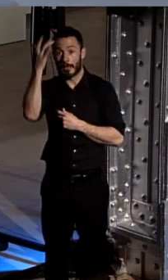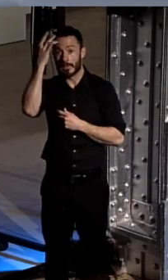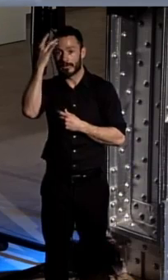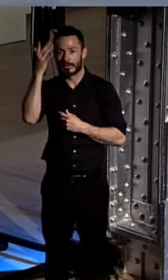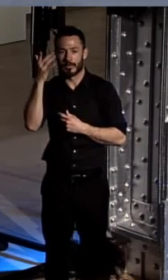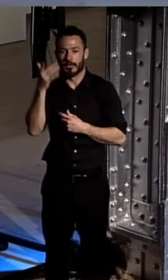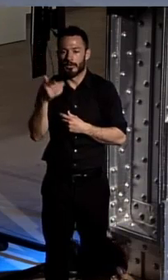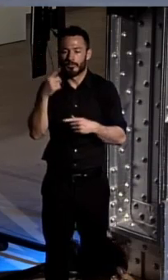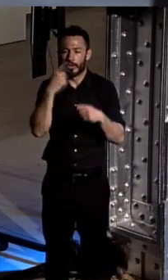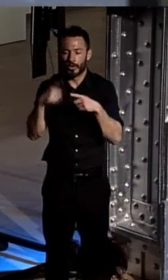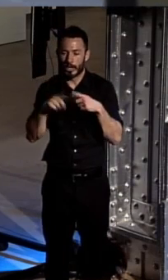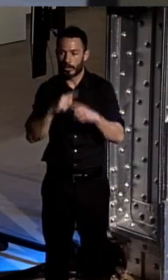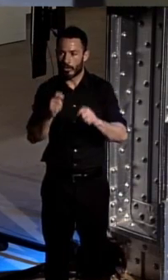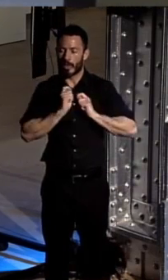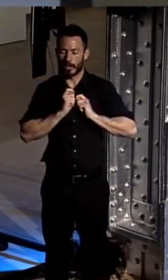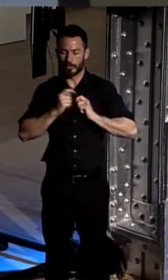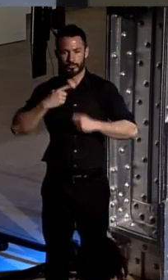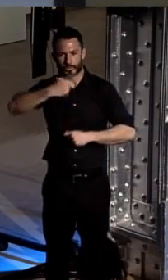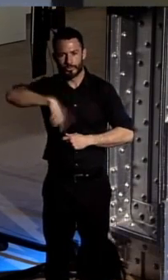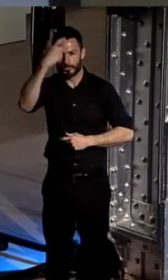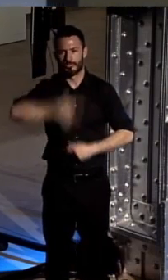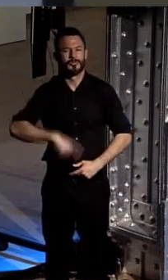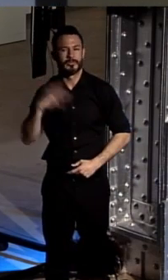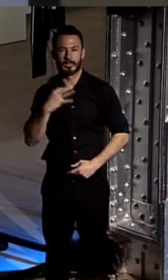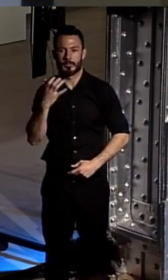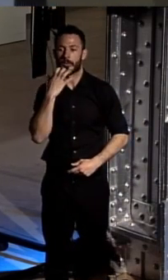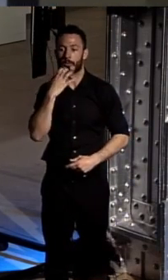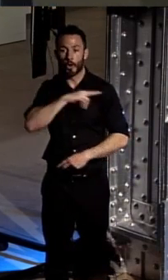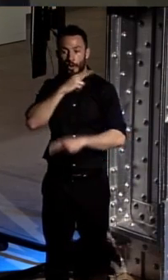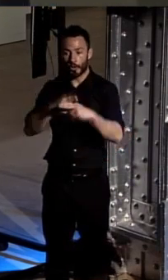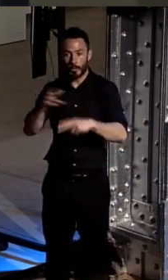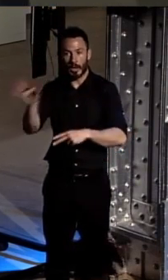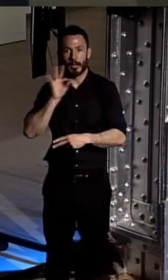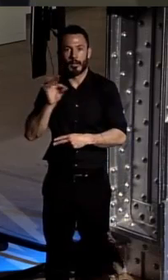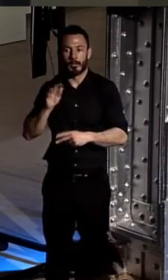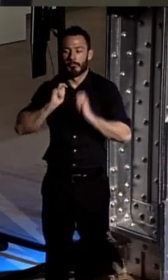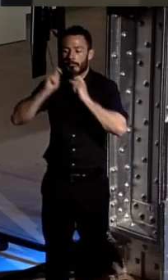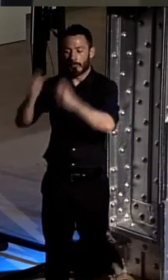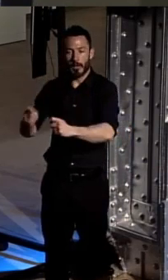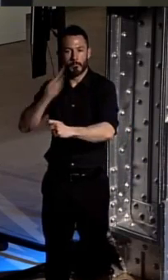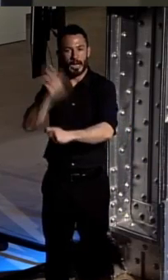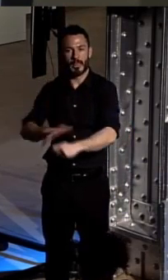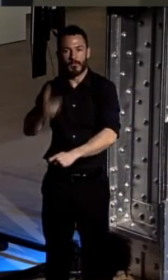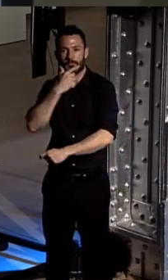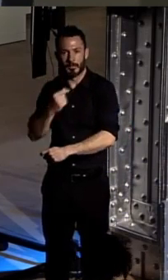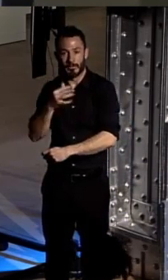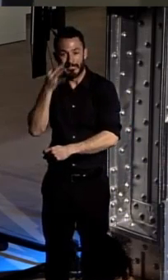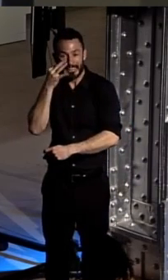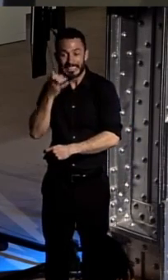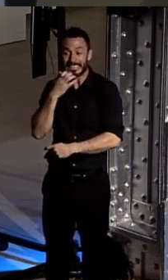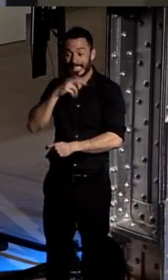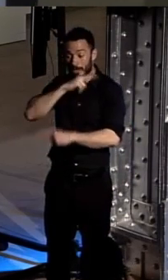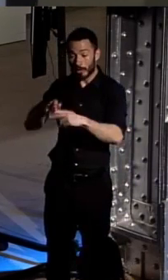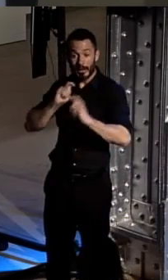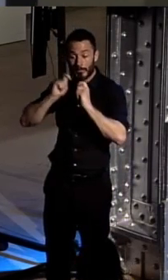definen aquello que somos, como elegir nombre, elegir el nombre de alguien, parece lo más sencillo, cualquiera que le puso nombre a alguien sabe que en realidad es tremendamente difícil. Acá